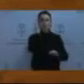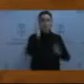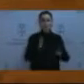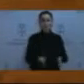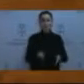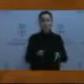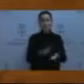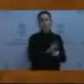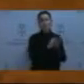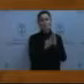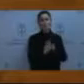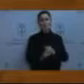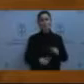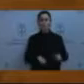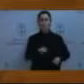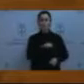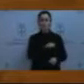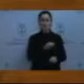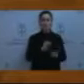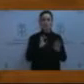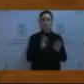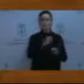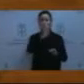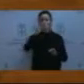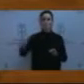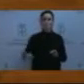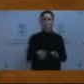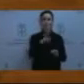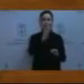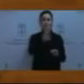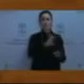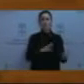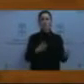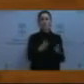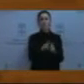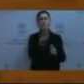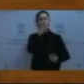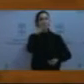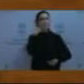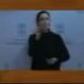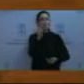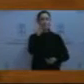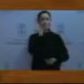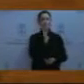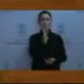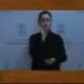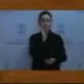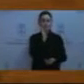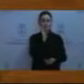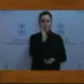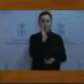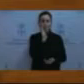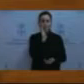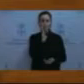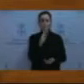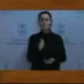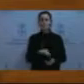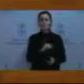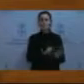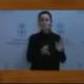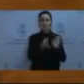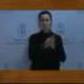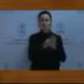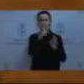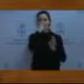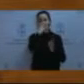a España en el tercer país de Europa, junto a Francia y a Bélgica, en el que se reconocía legalmente la